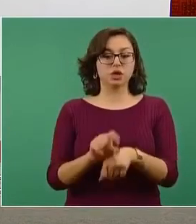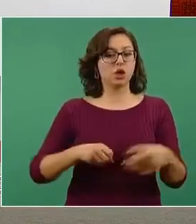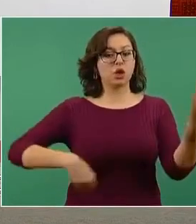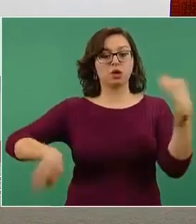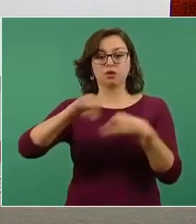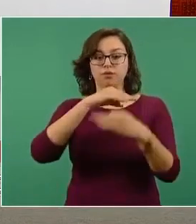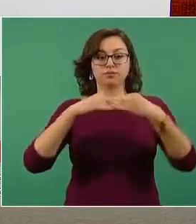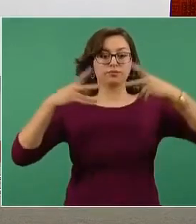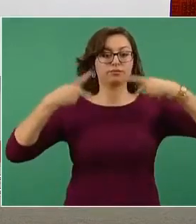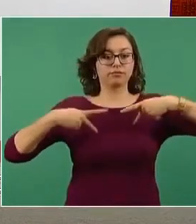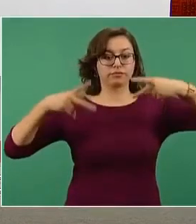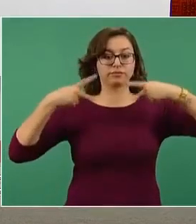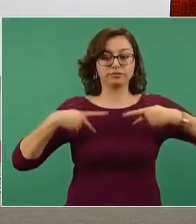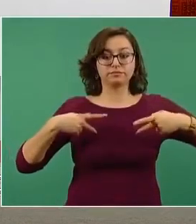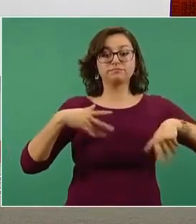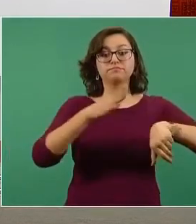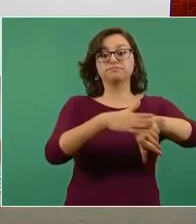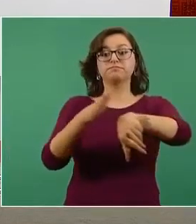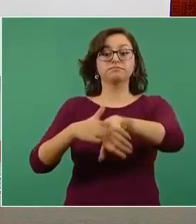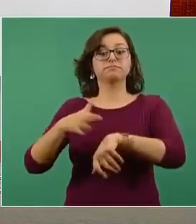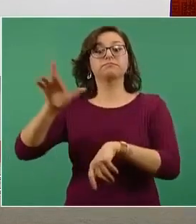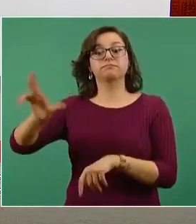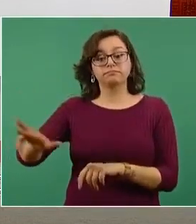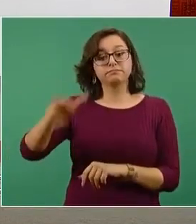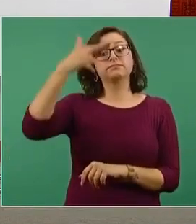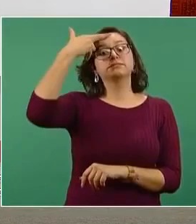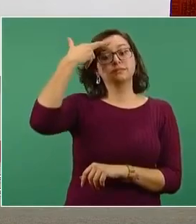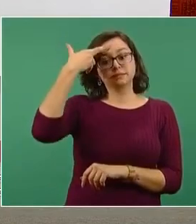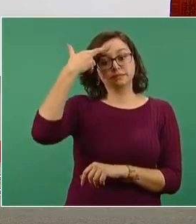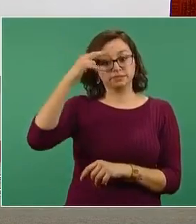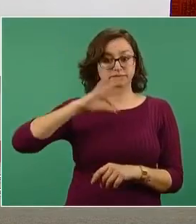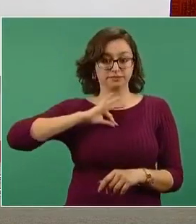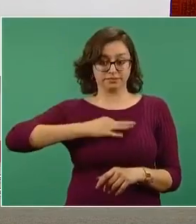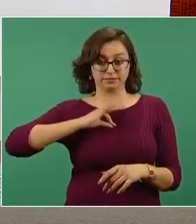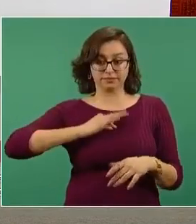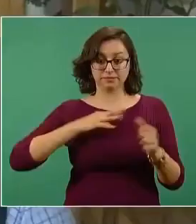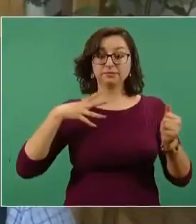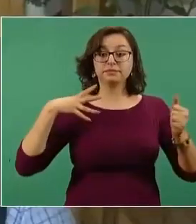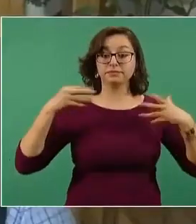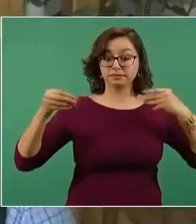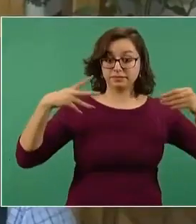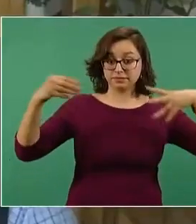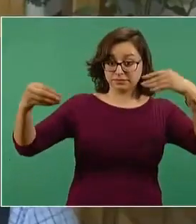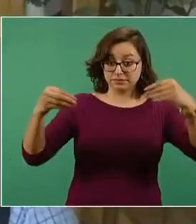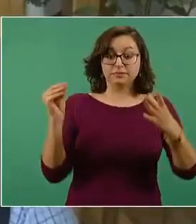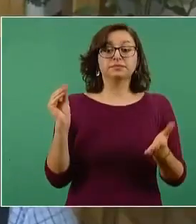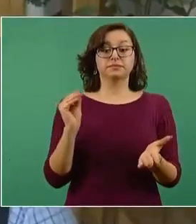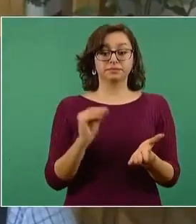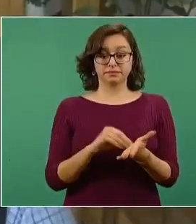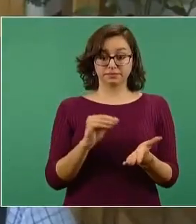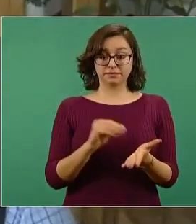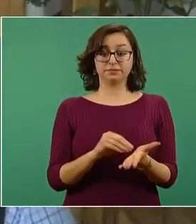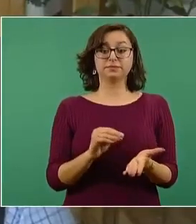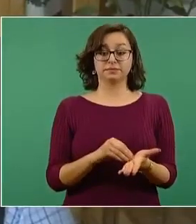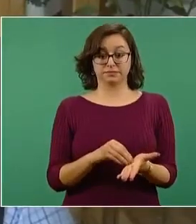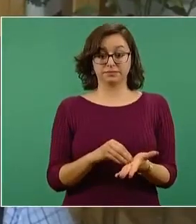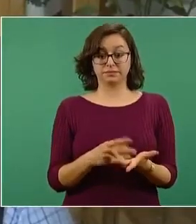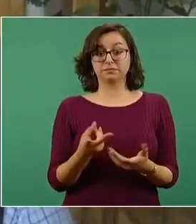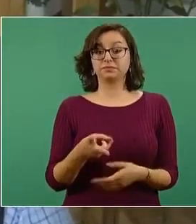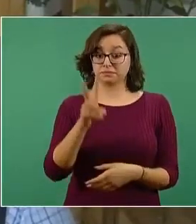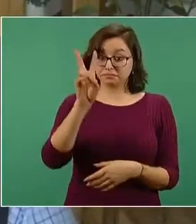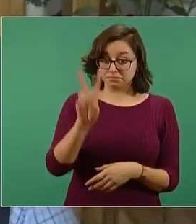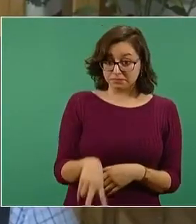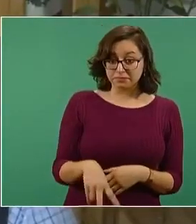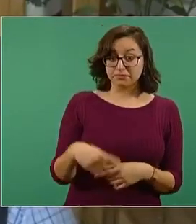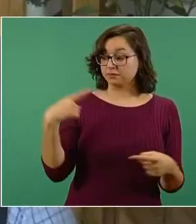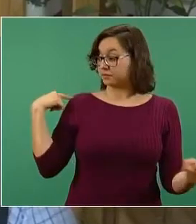en México, recordándoles que la epidemia todavía continúa activa, que si bien es cierto hemos tenido descenso